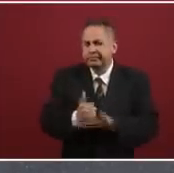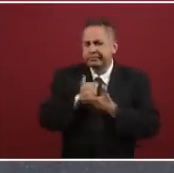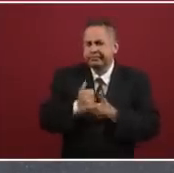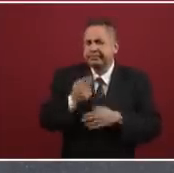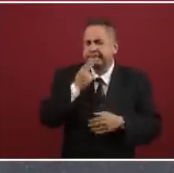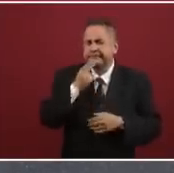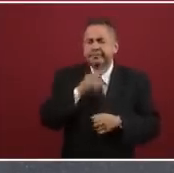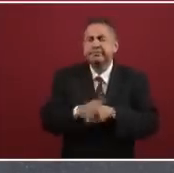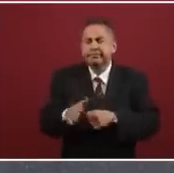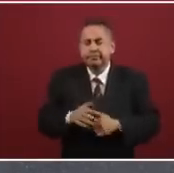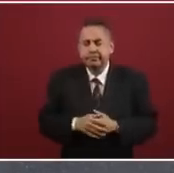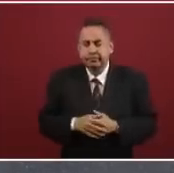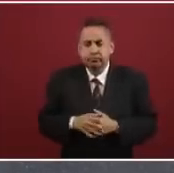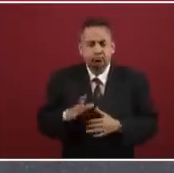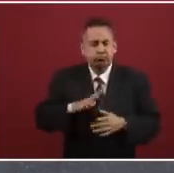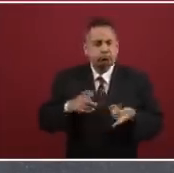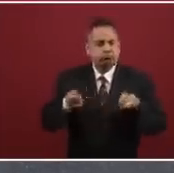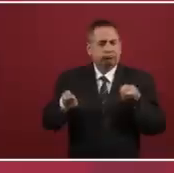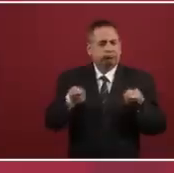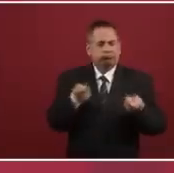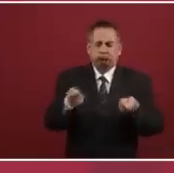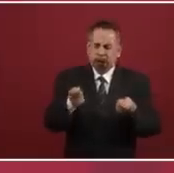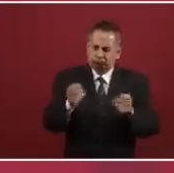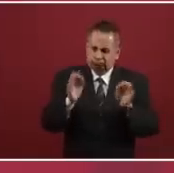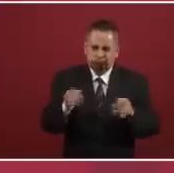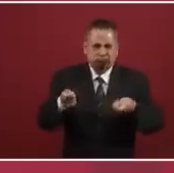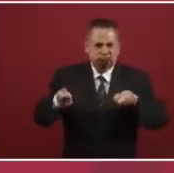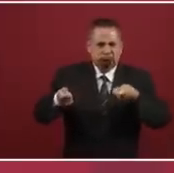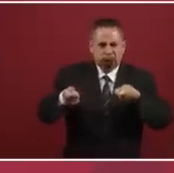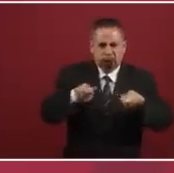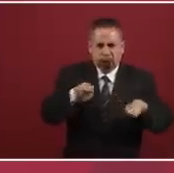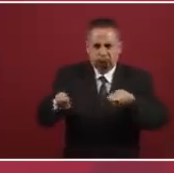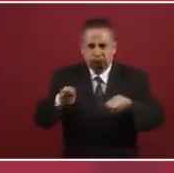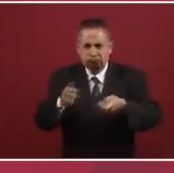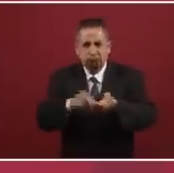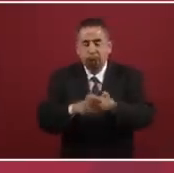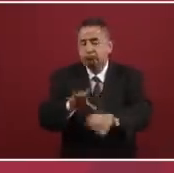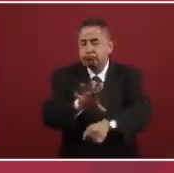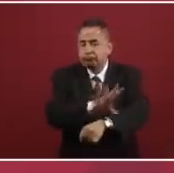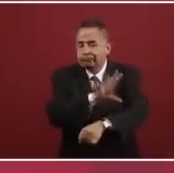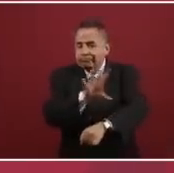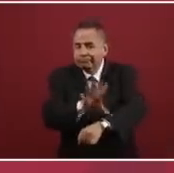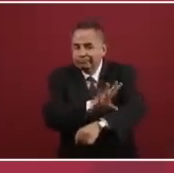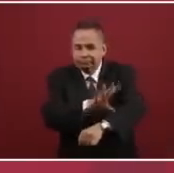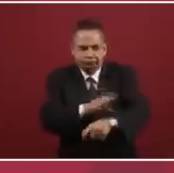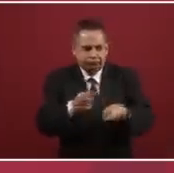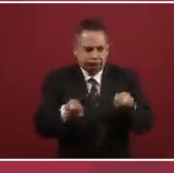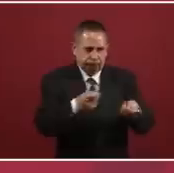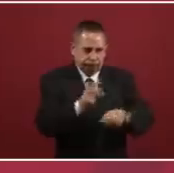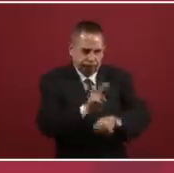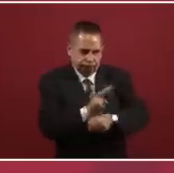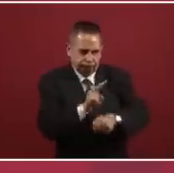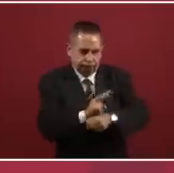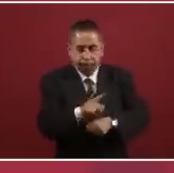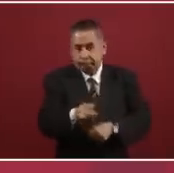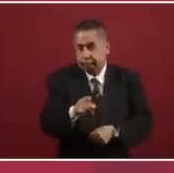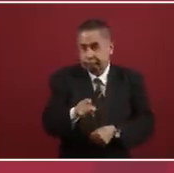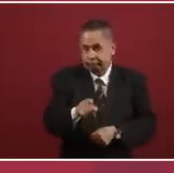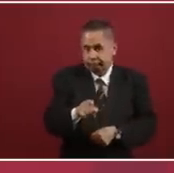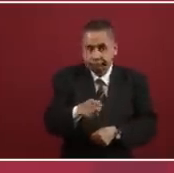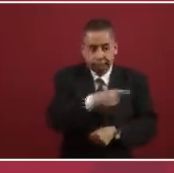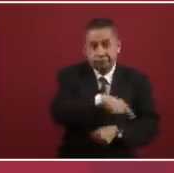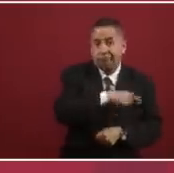es que hay control en los precios de los energéticos, y eso no se dice.